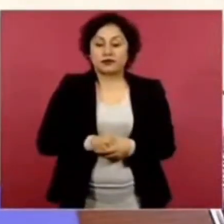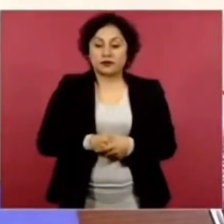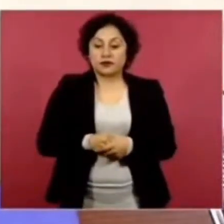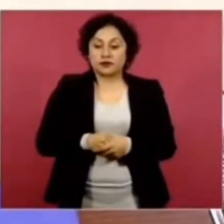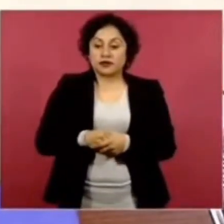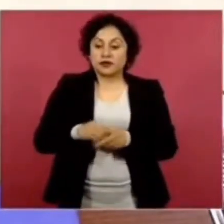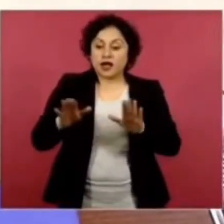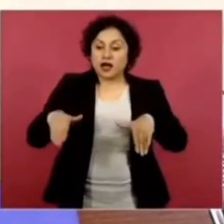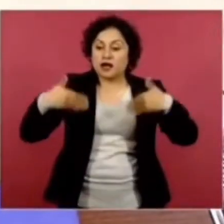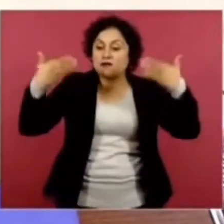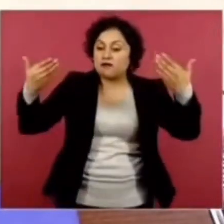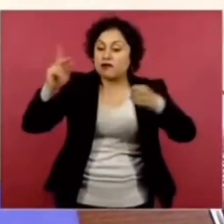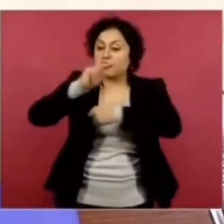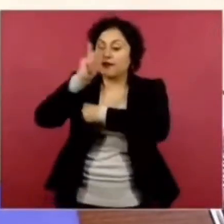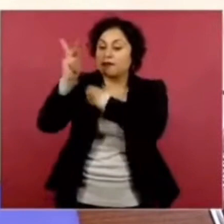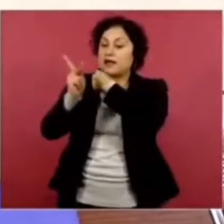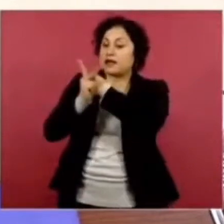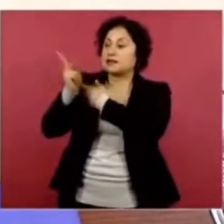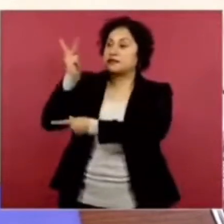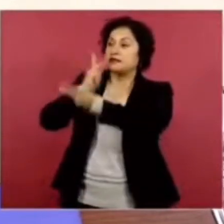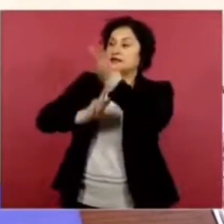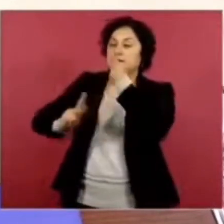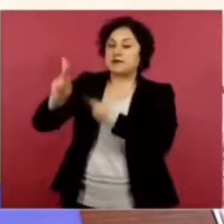visitantes extranjeros, pero